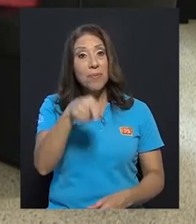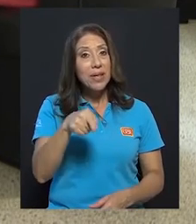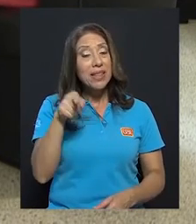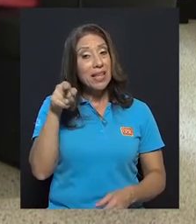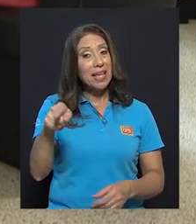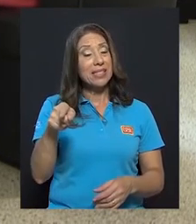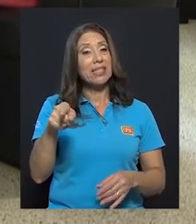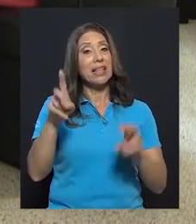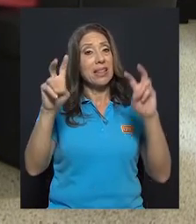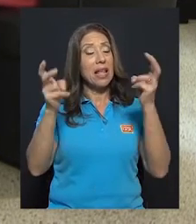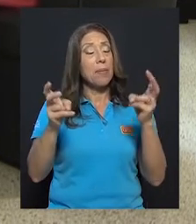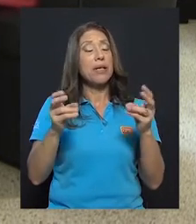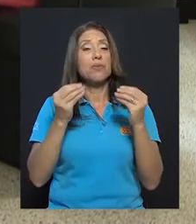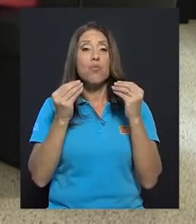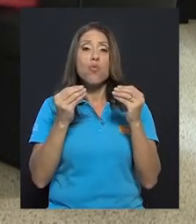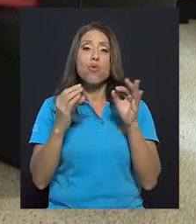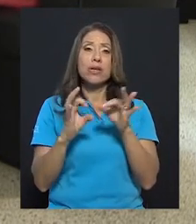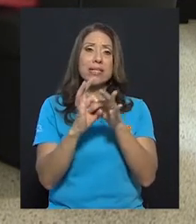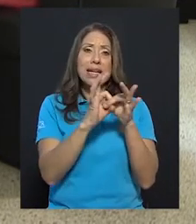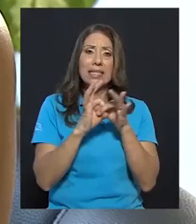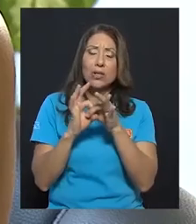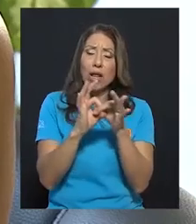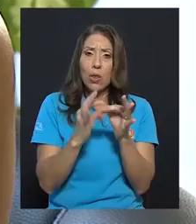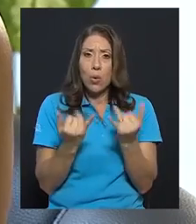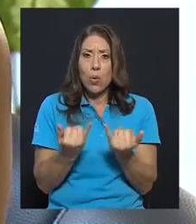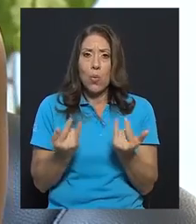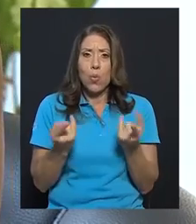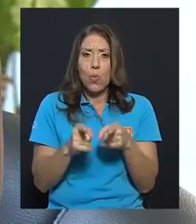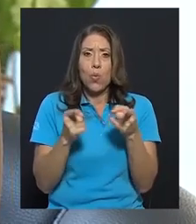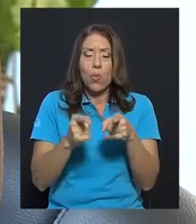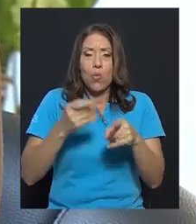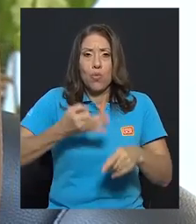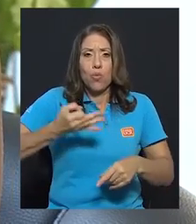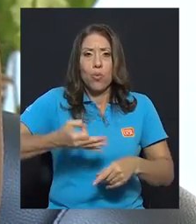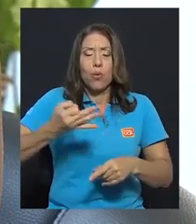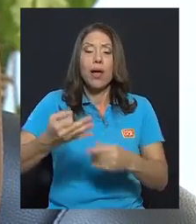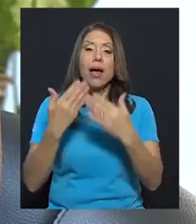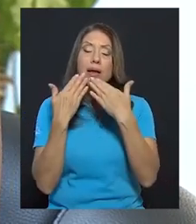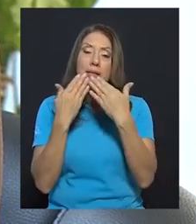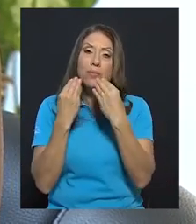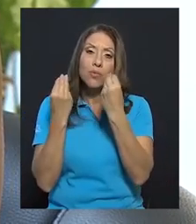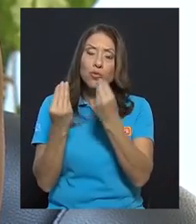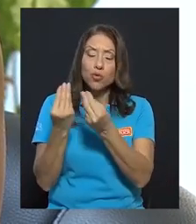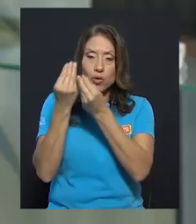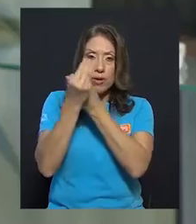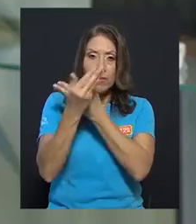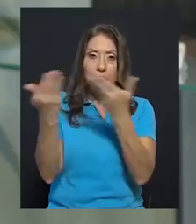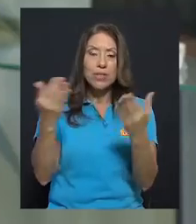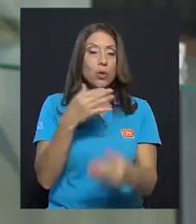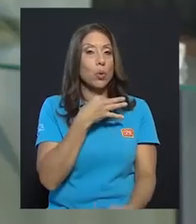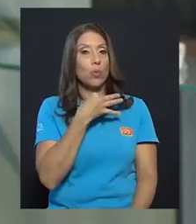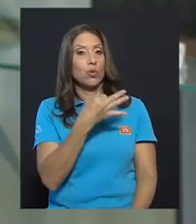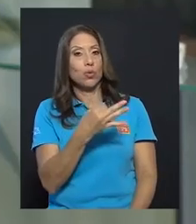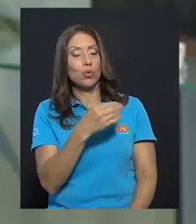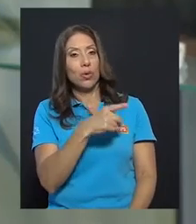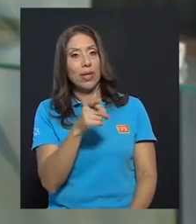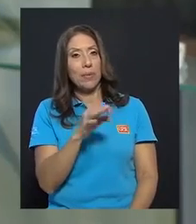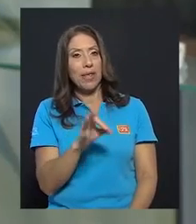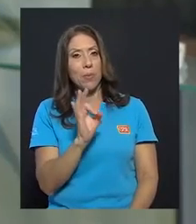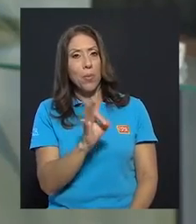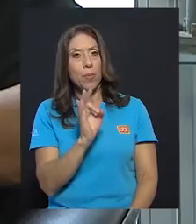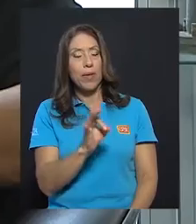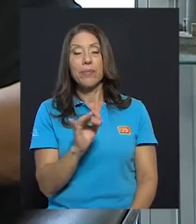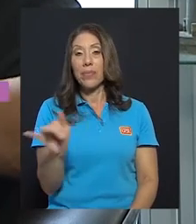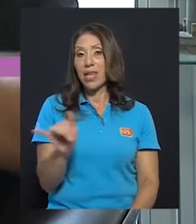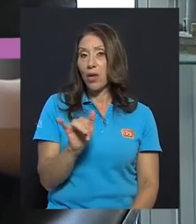muy vinculante a nuestra cotidianidad. Claro. Y agradecemos mucho la información que nos brindas. Con mucho gusto. Bueno. Que